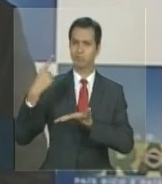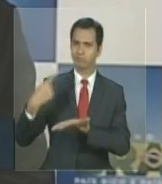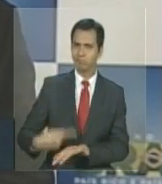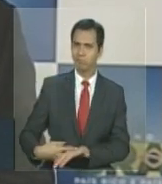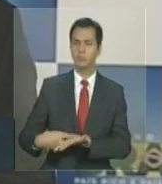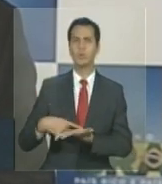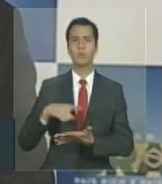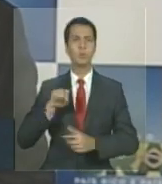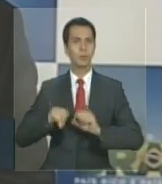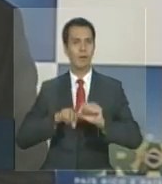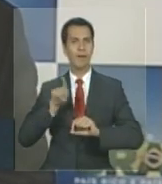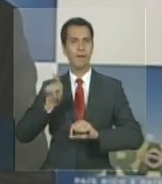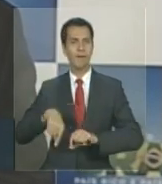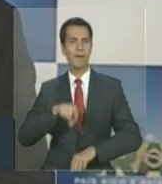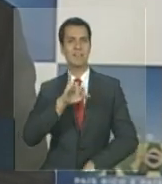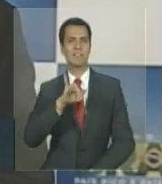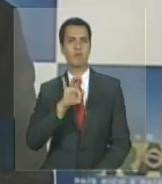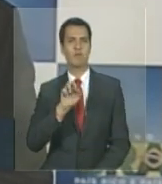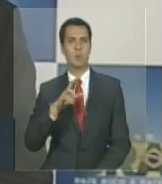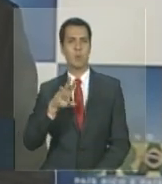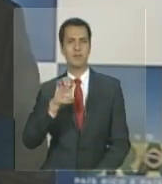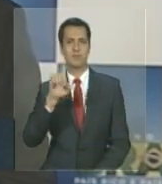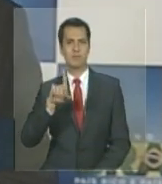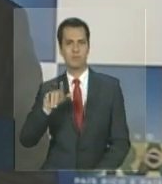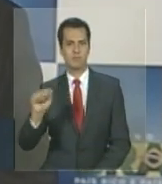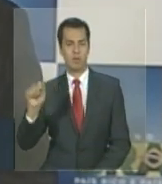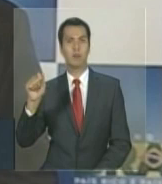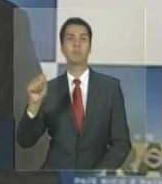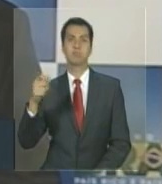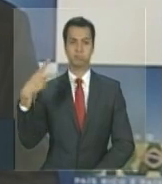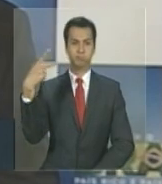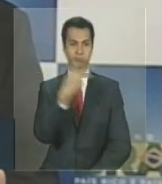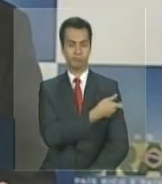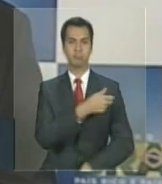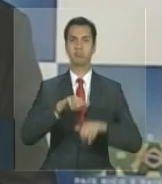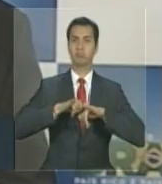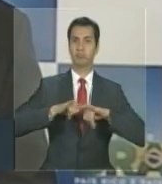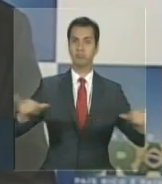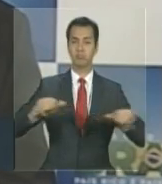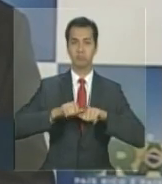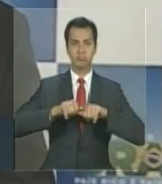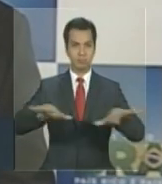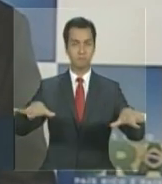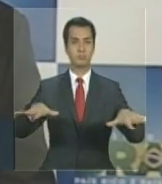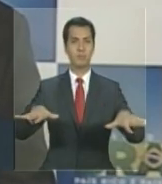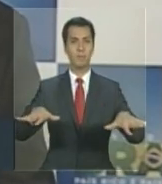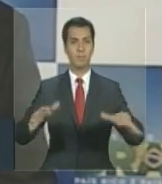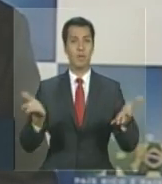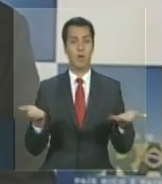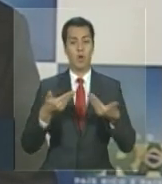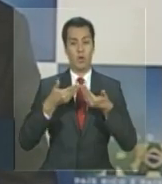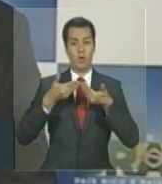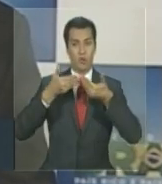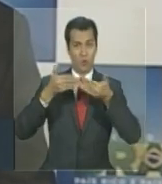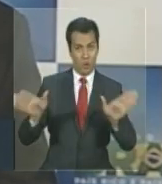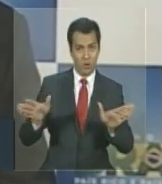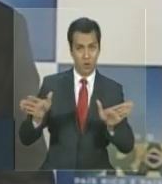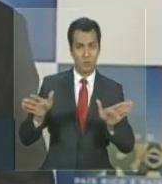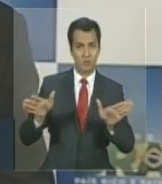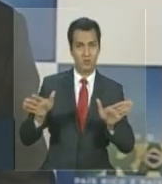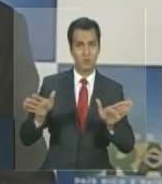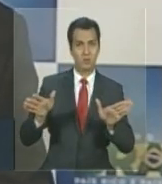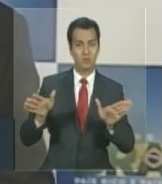la influenza. Y eso está muy bueno. El lanzamiento oficial de la campaña fue ontem en